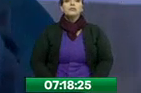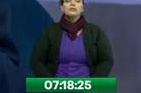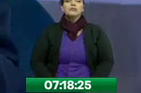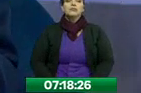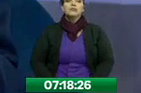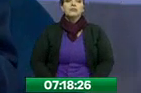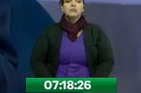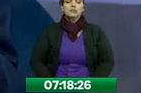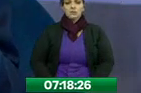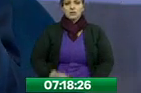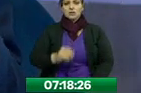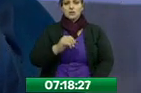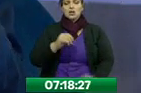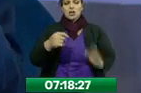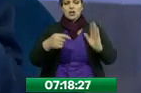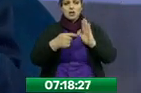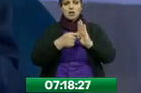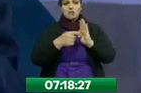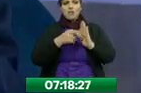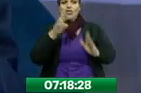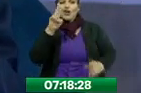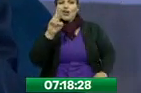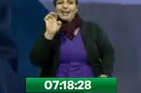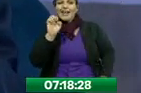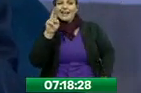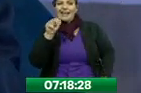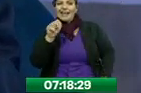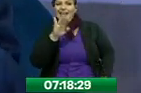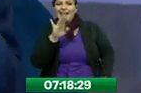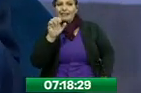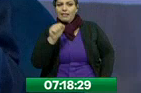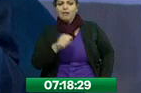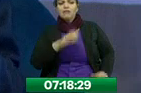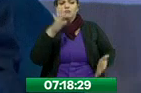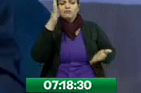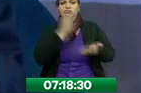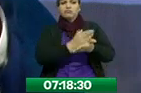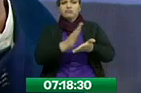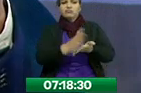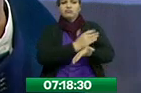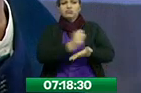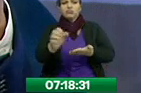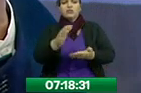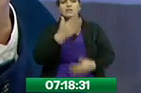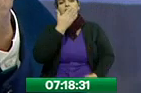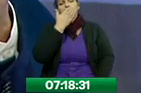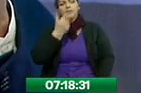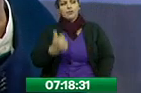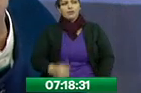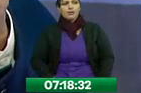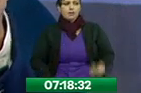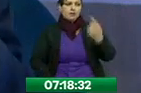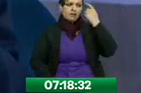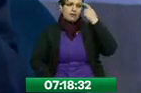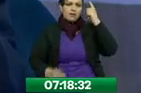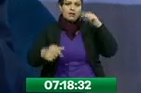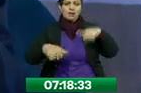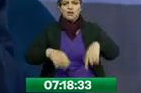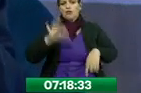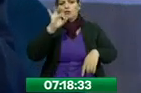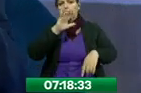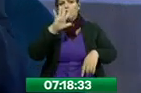el 5% del número de empresas de Ecuador, sino que afecta al 95% de empresas que